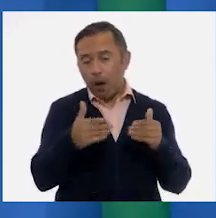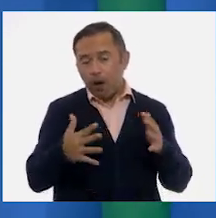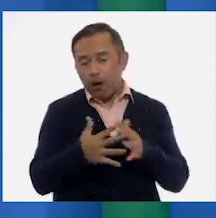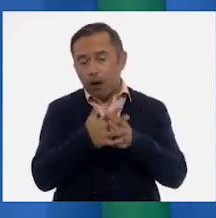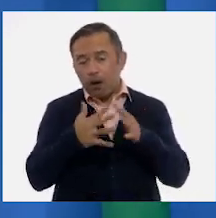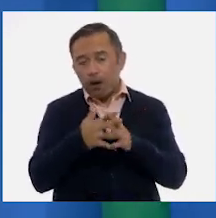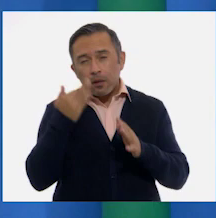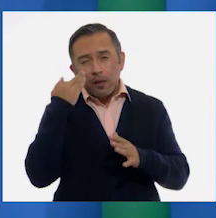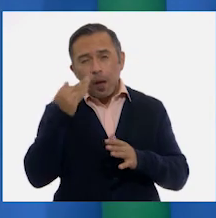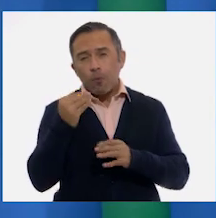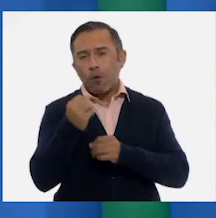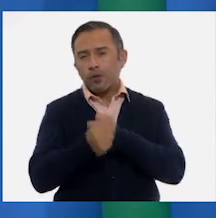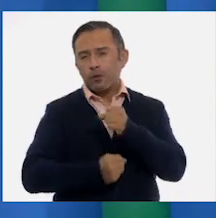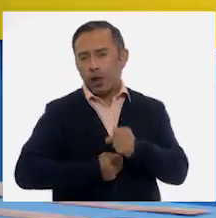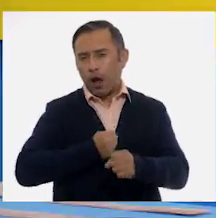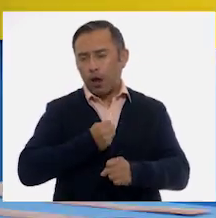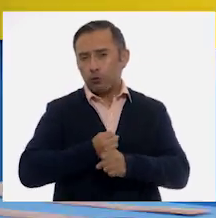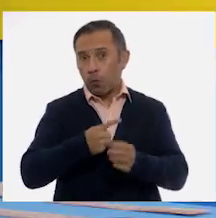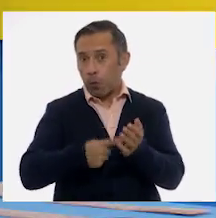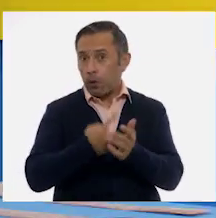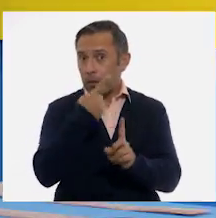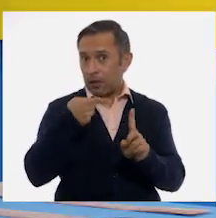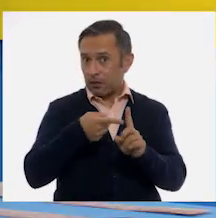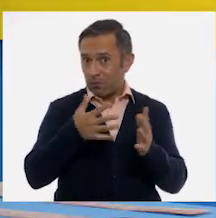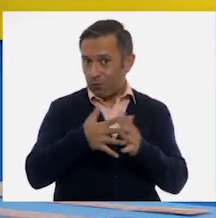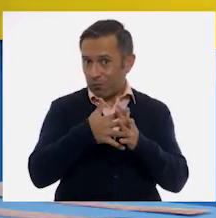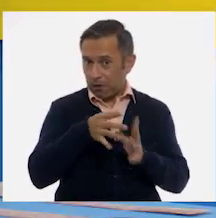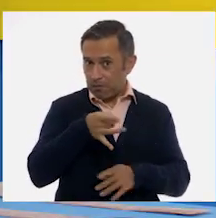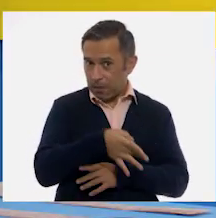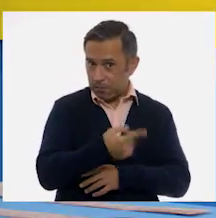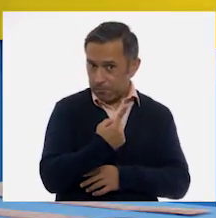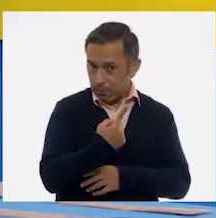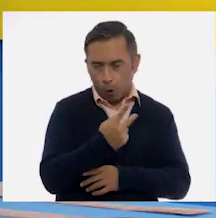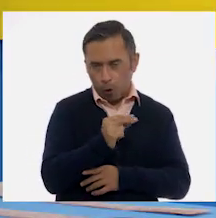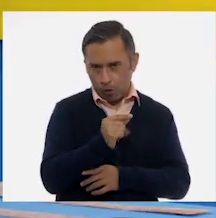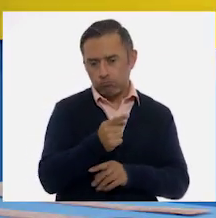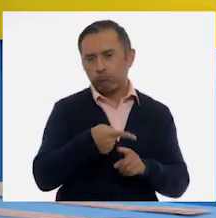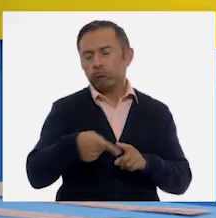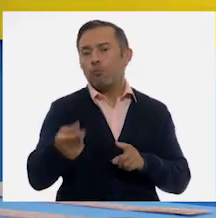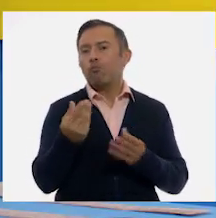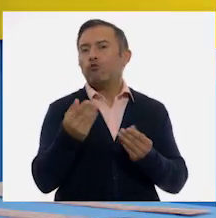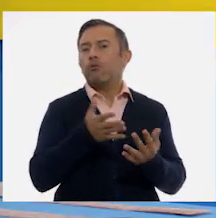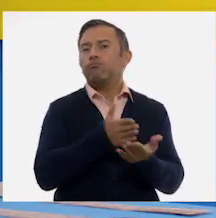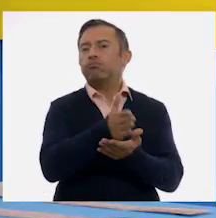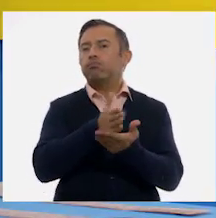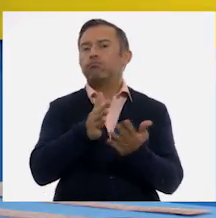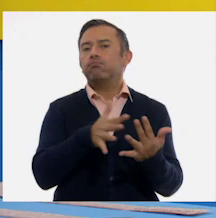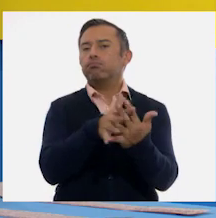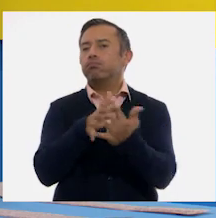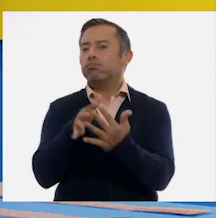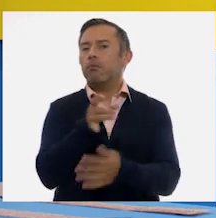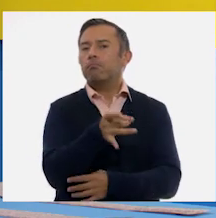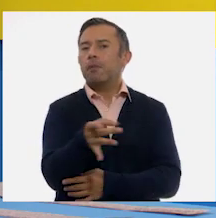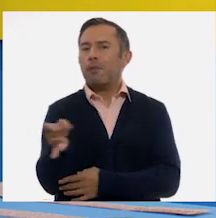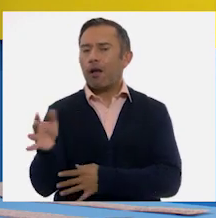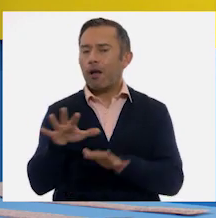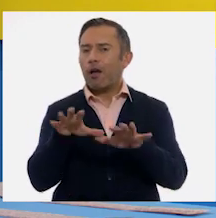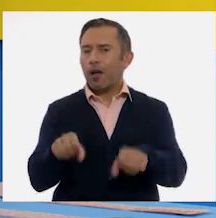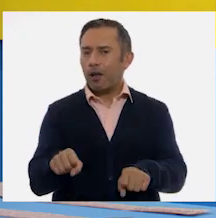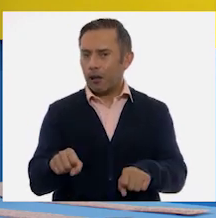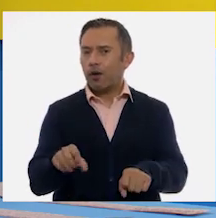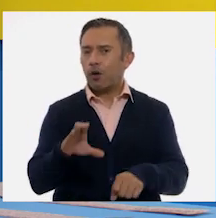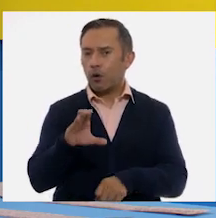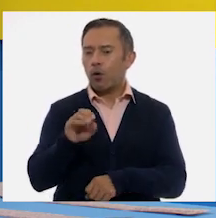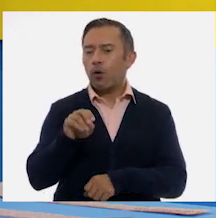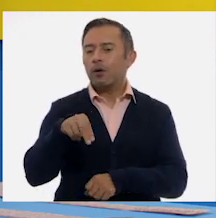de conquistas. Oiga, maestra, algo que me llamó la atención en el video fue que dijeron que los españoles